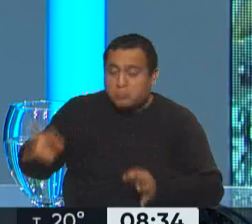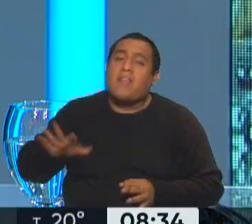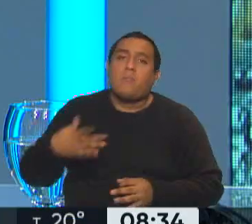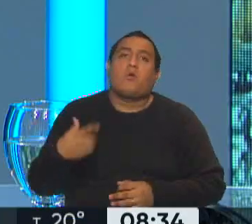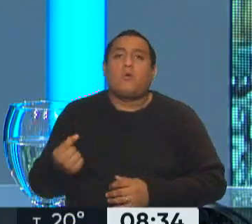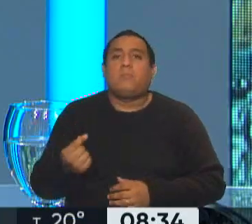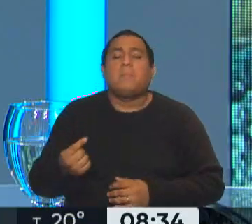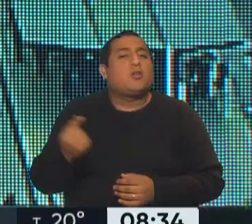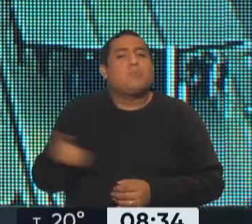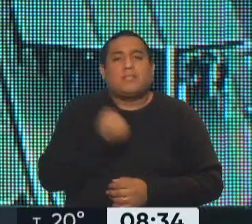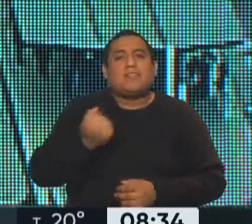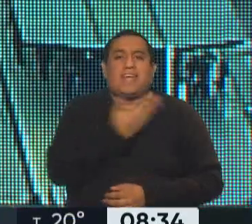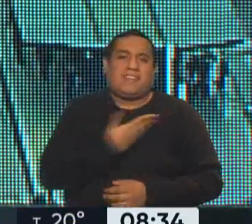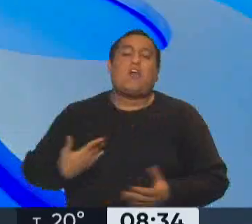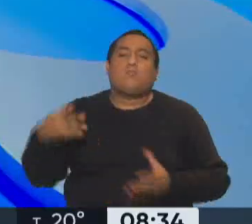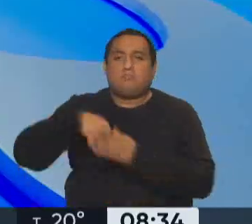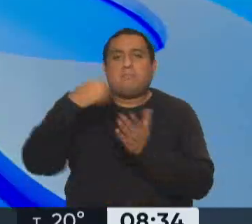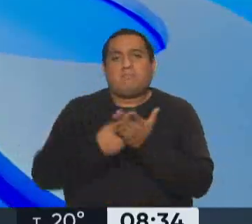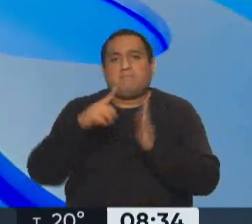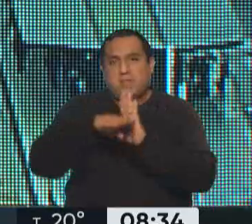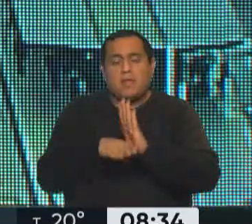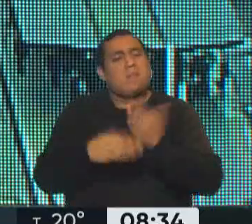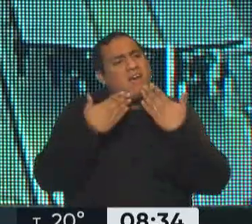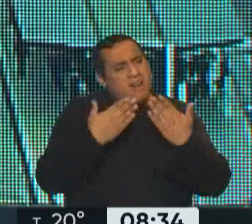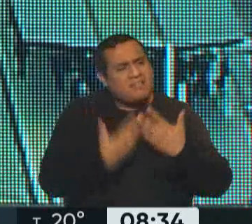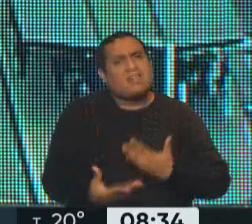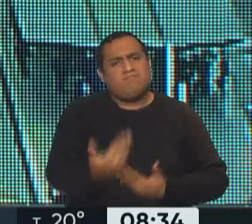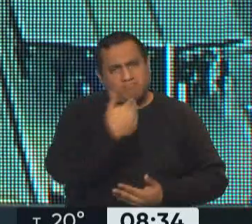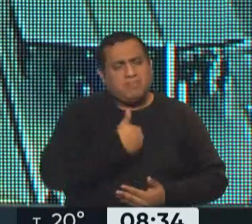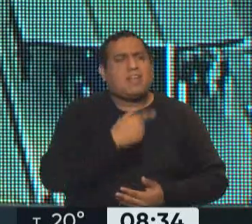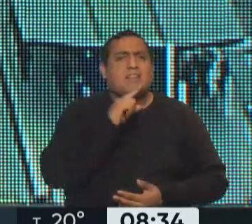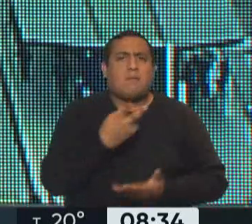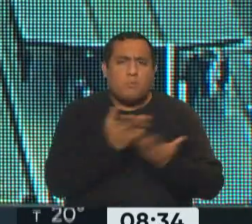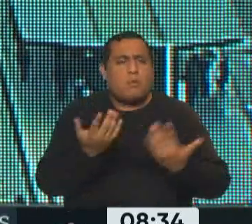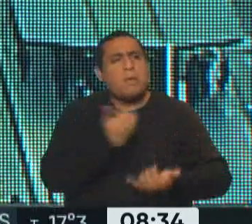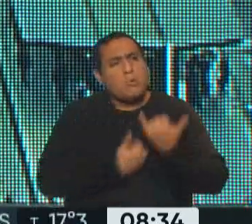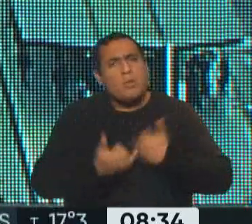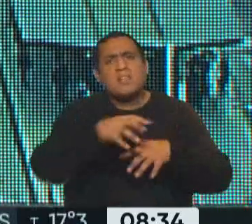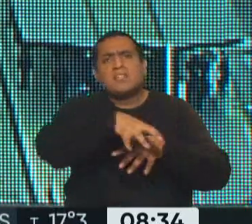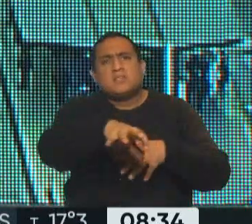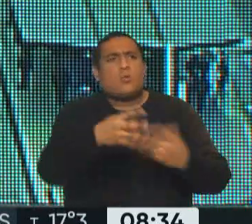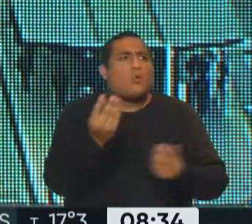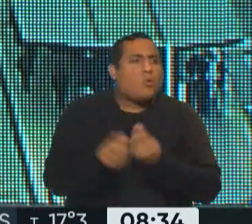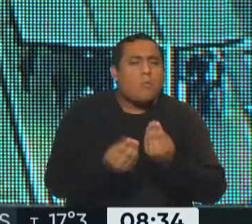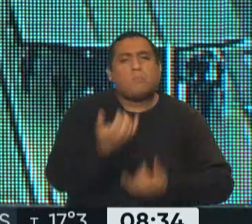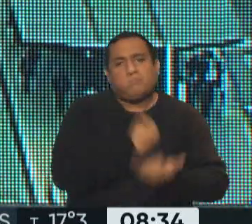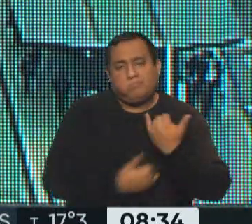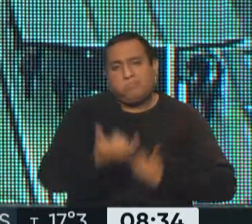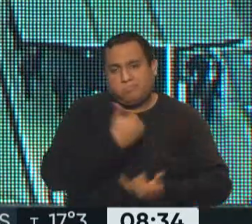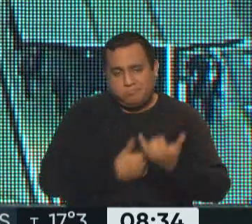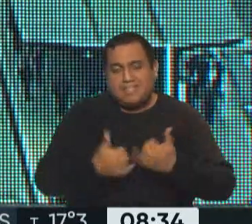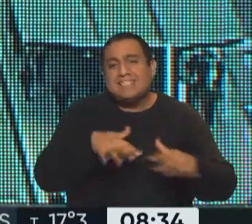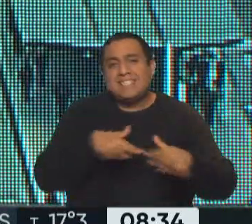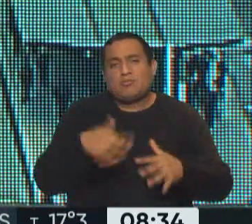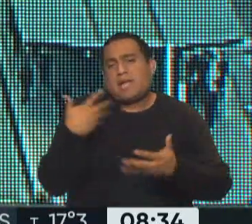estas políticas de Estado. Fabián, le agradecemos muchísimo que haya venido con nosotros aquí a la Televisión Pública a contarnos cuál es la realidad del sector en el marco de, claro, bueno, la